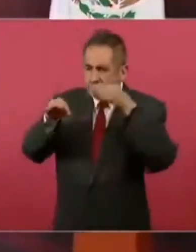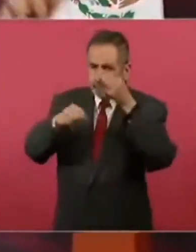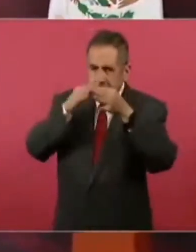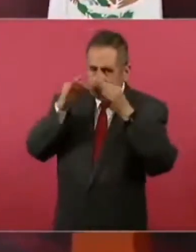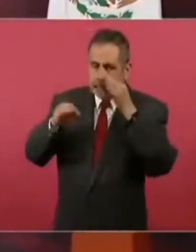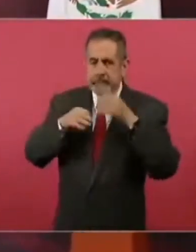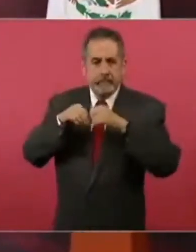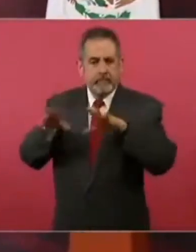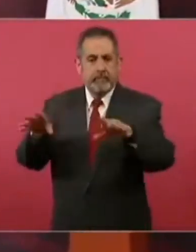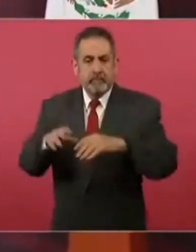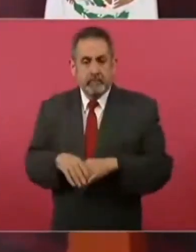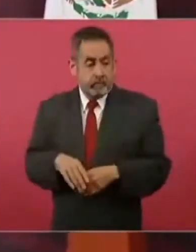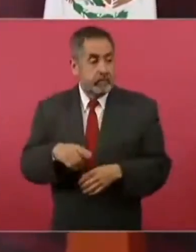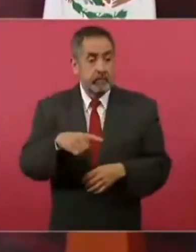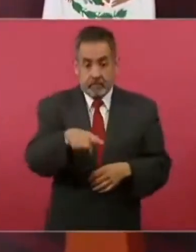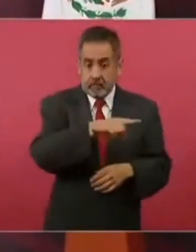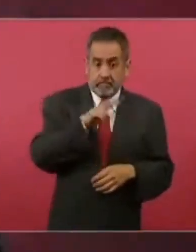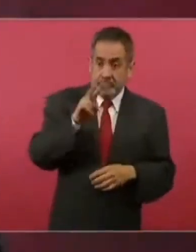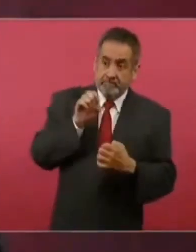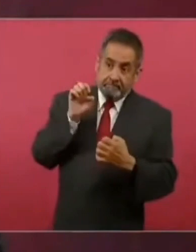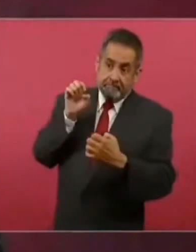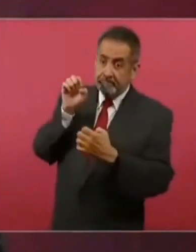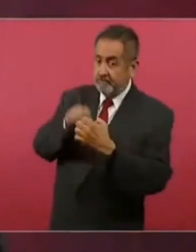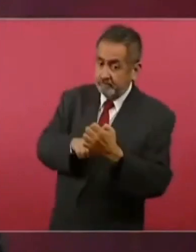porque si engañan